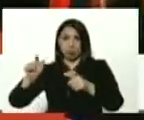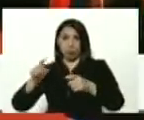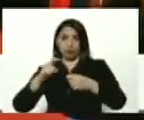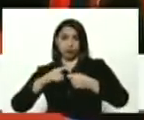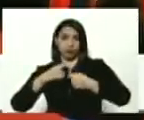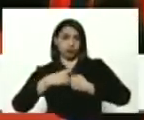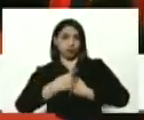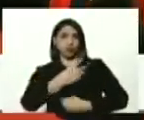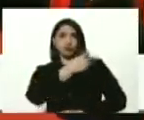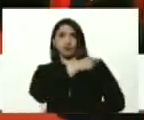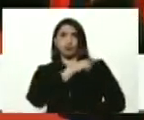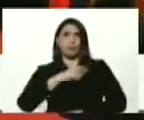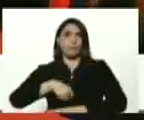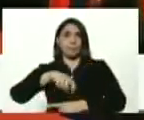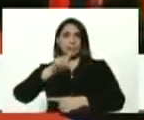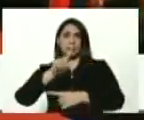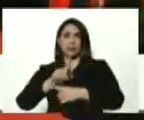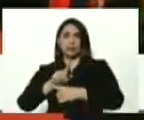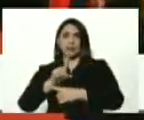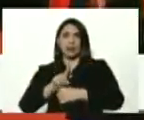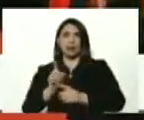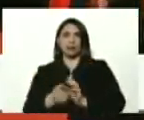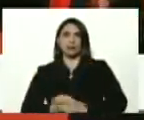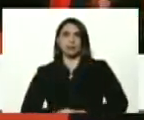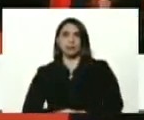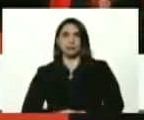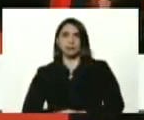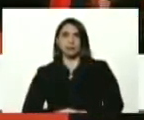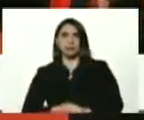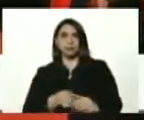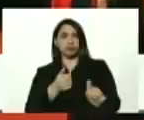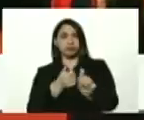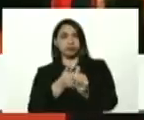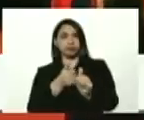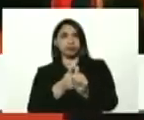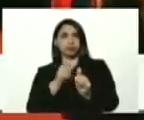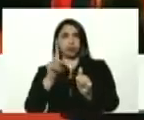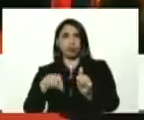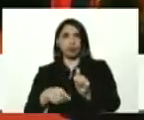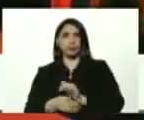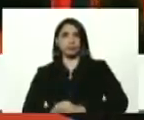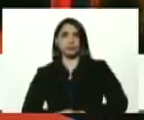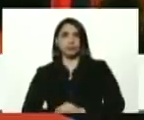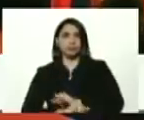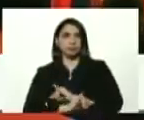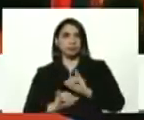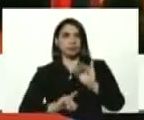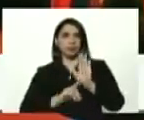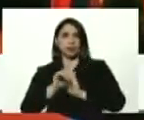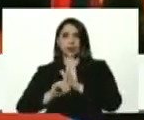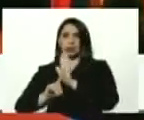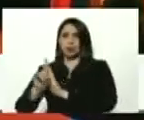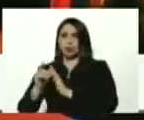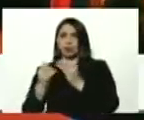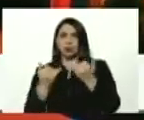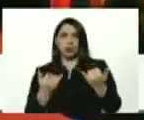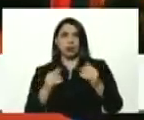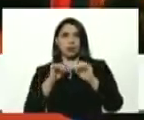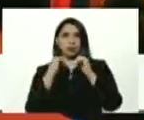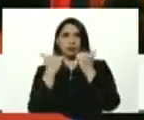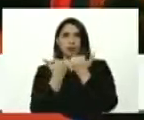la directiva principal, los rectores principales, los rectores suplentes. Se ha desarrollado a esta hora en esta